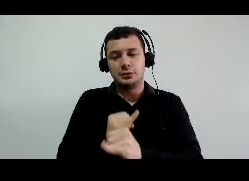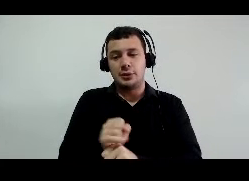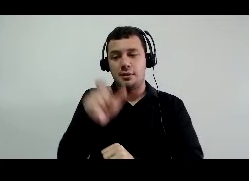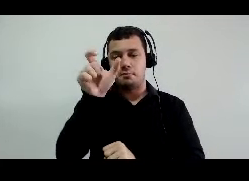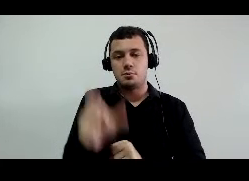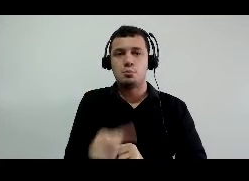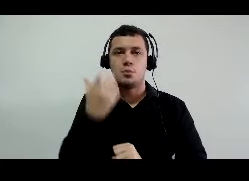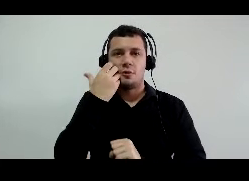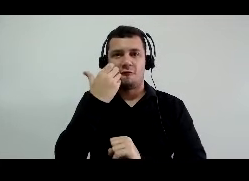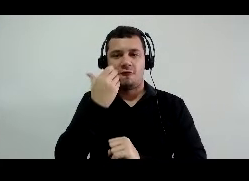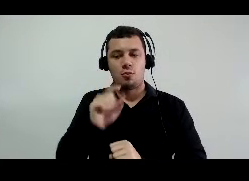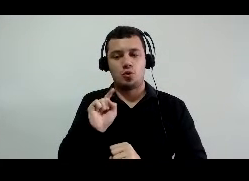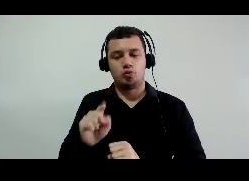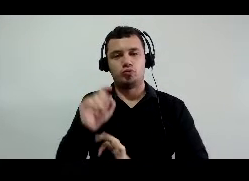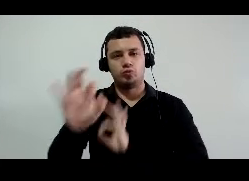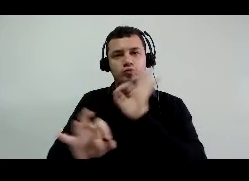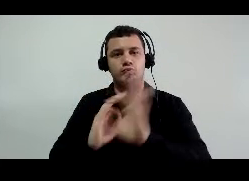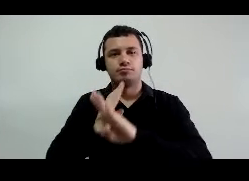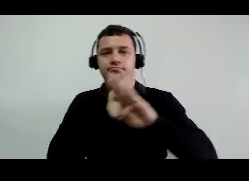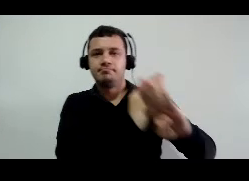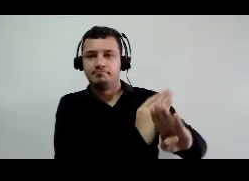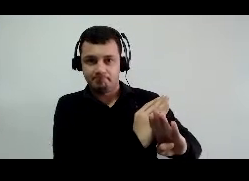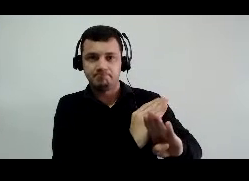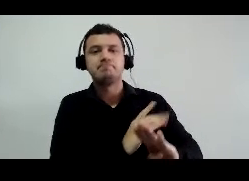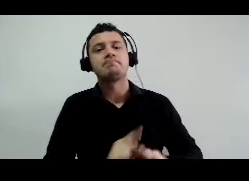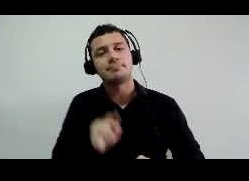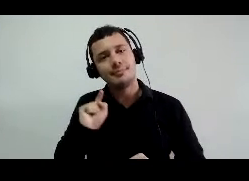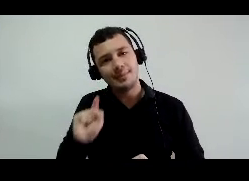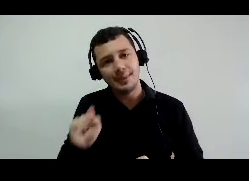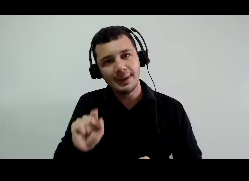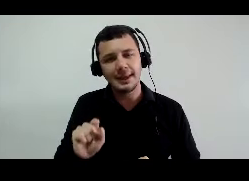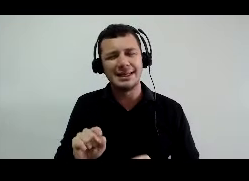importante en lo que estamos hablando de seguridad del paciente,